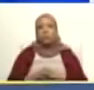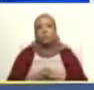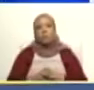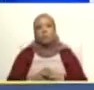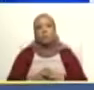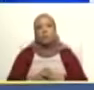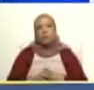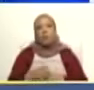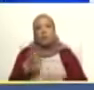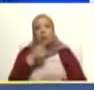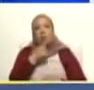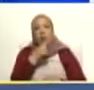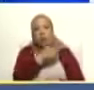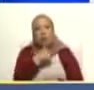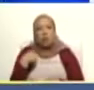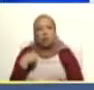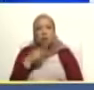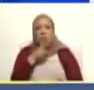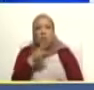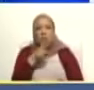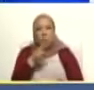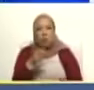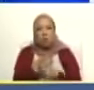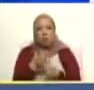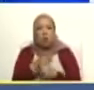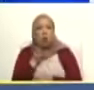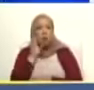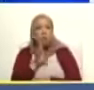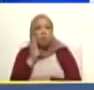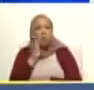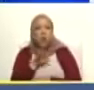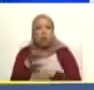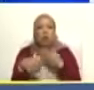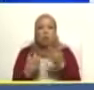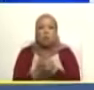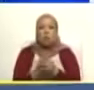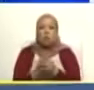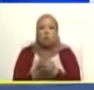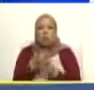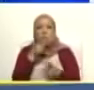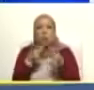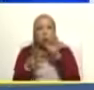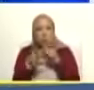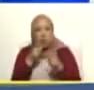Quieren manchar, dañar, ensuciar, impedir el referéndum.